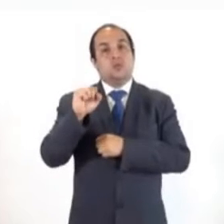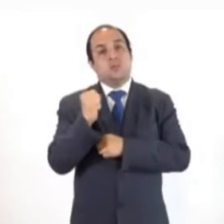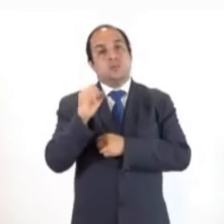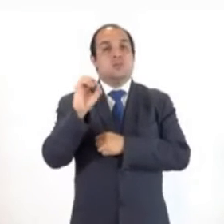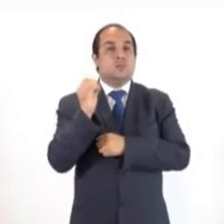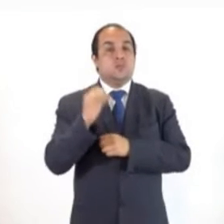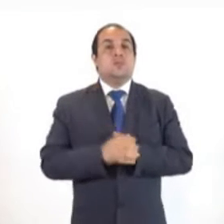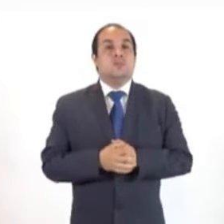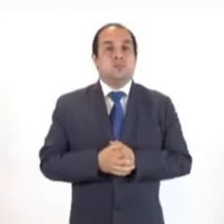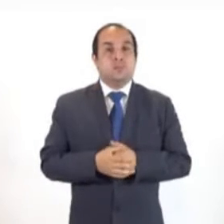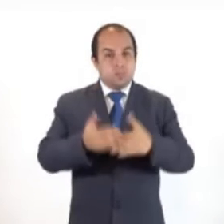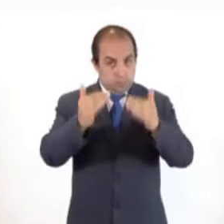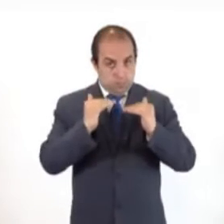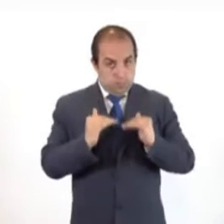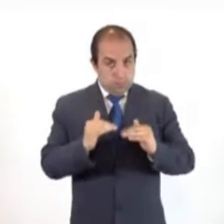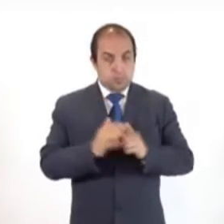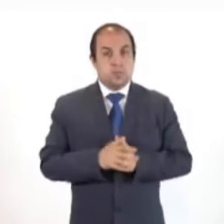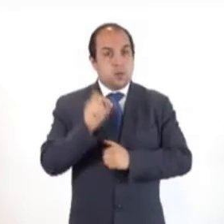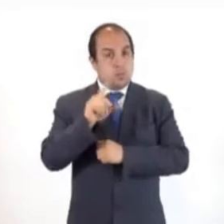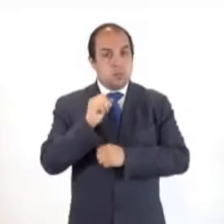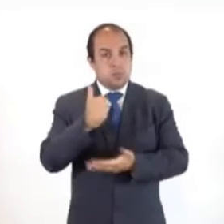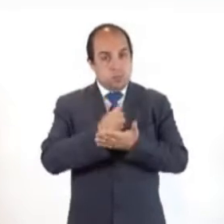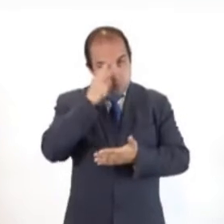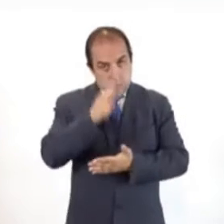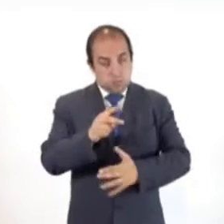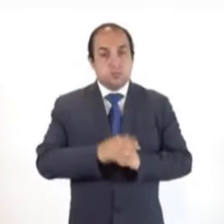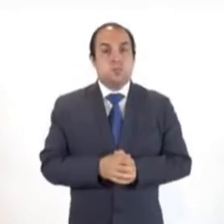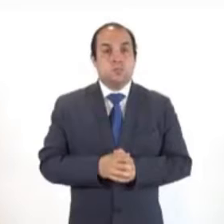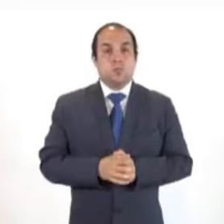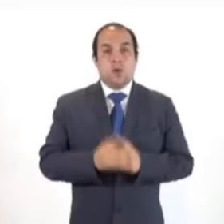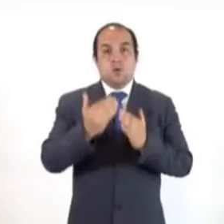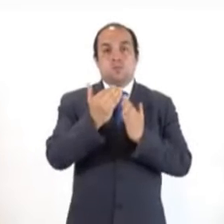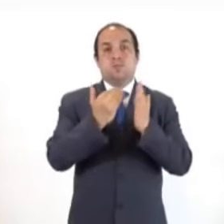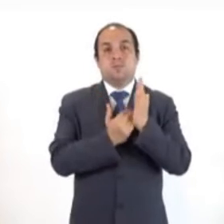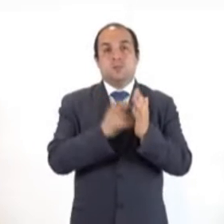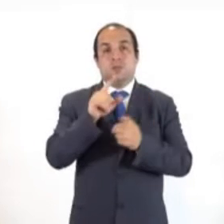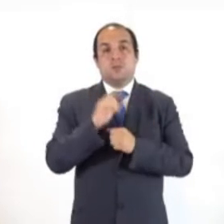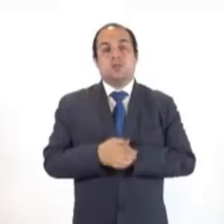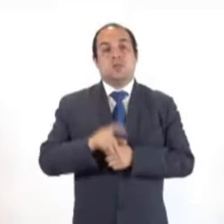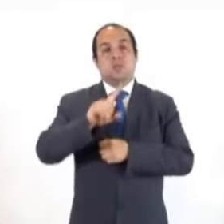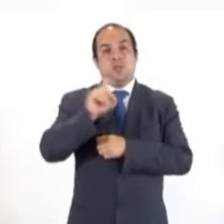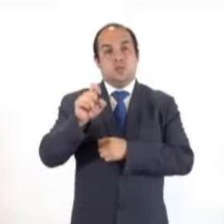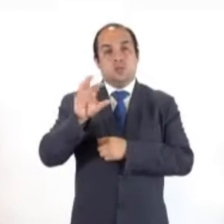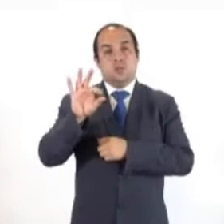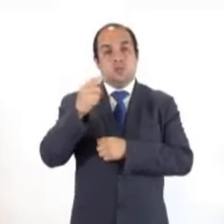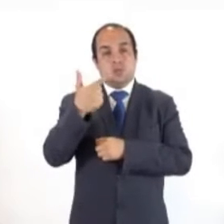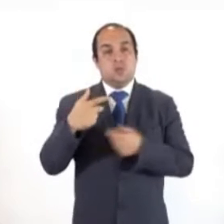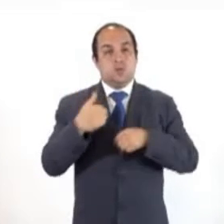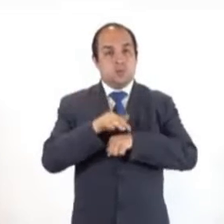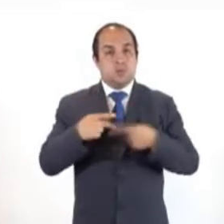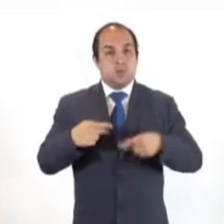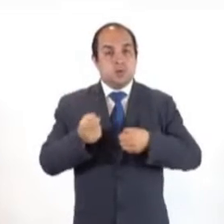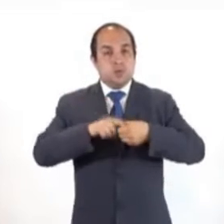octubre. Siguiente. Mismo caso para la Ciudad de México, una reducción también de 147 en el número de personas que